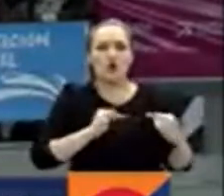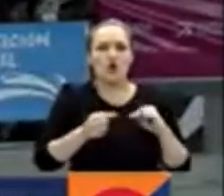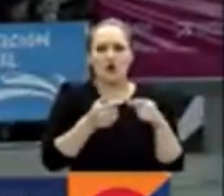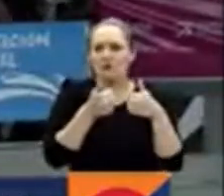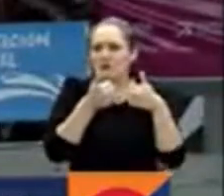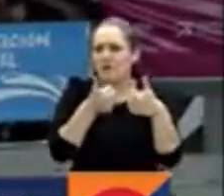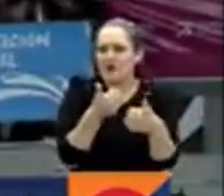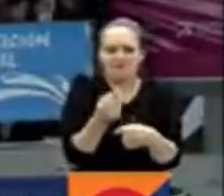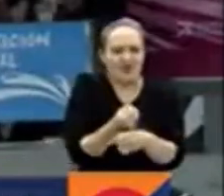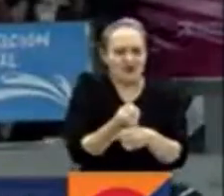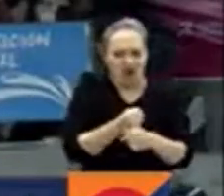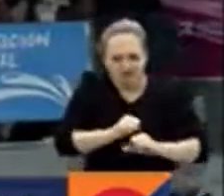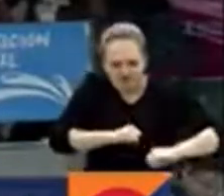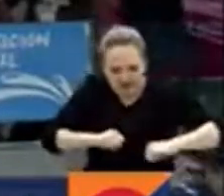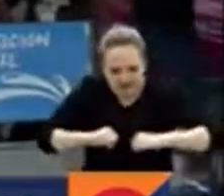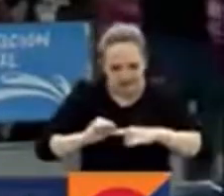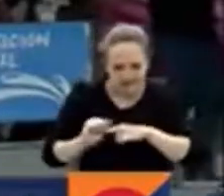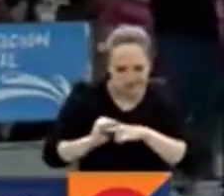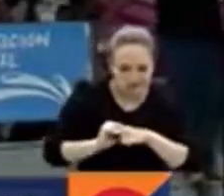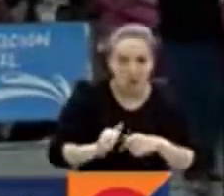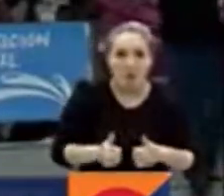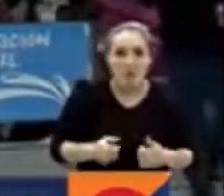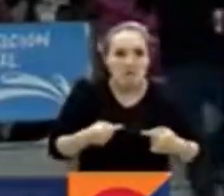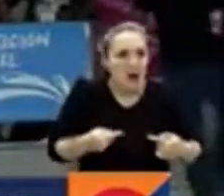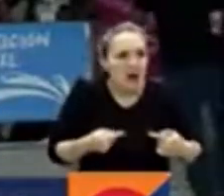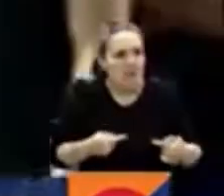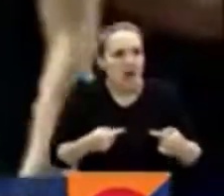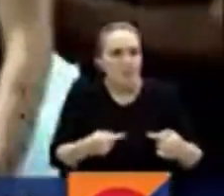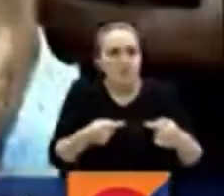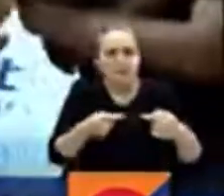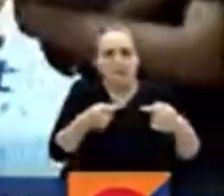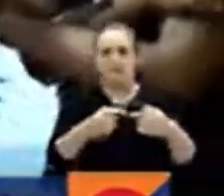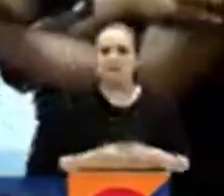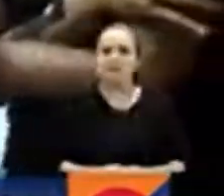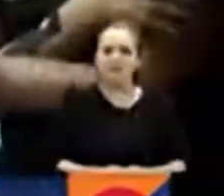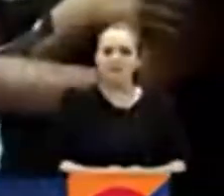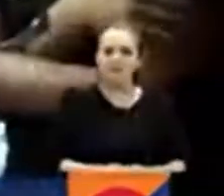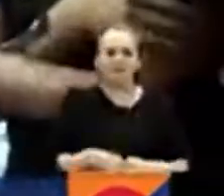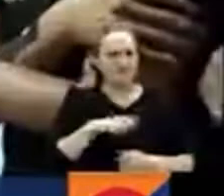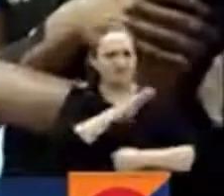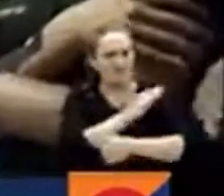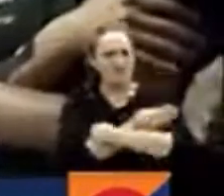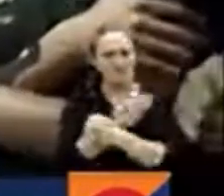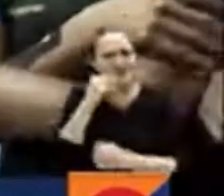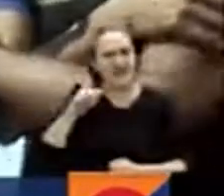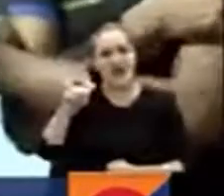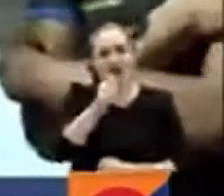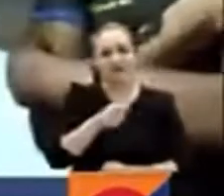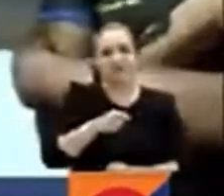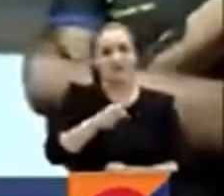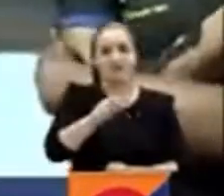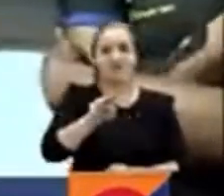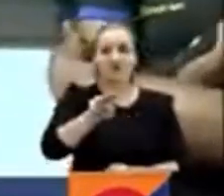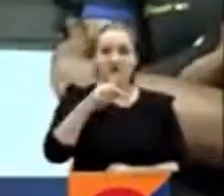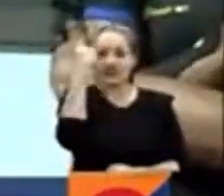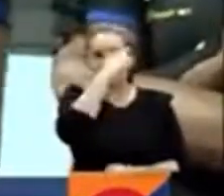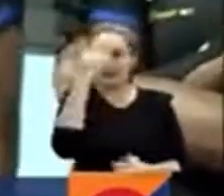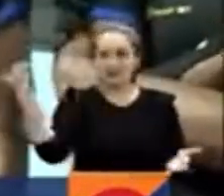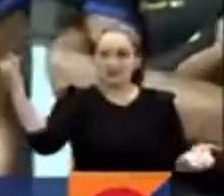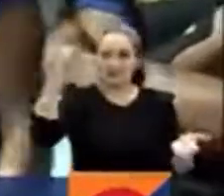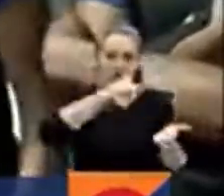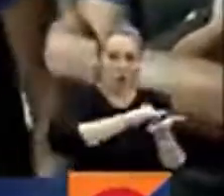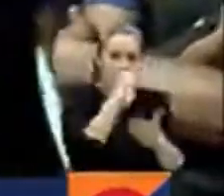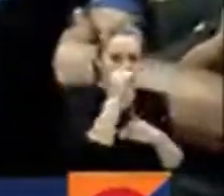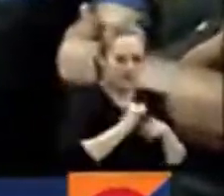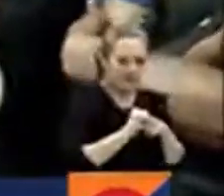su trabajo y se nos dieron las cosas como se tenían que dar. Las guerreras regresarán a Colombia el próximo 2 de septiembre para ultimar detalles,